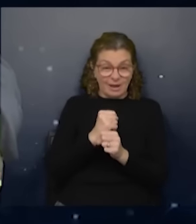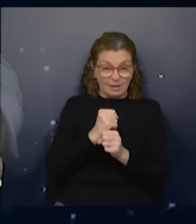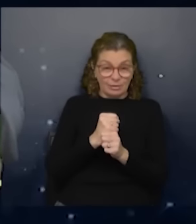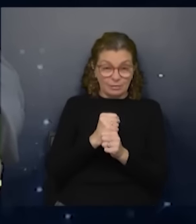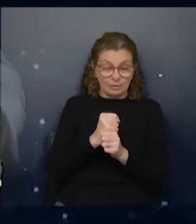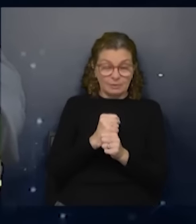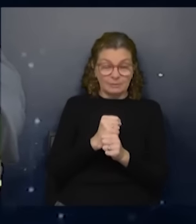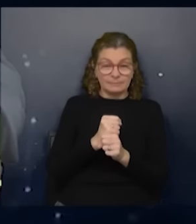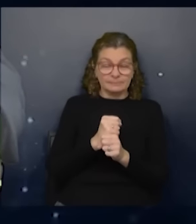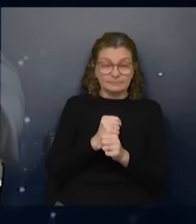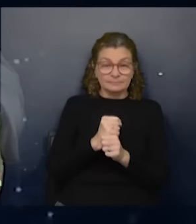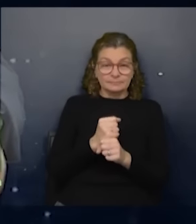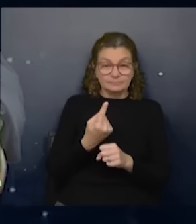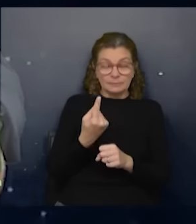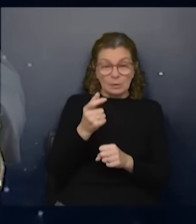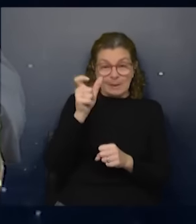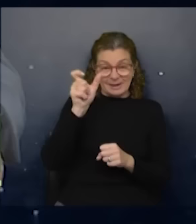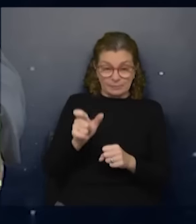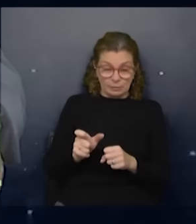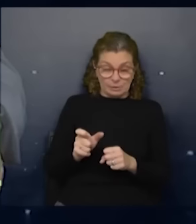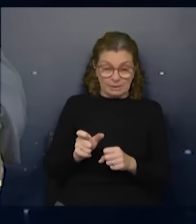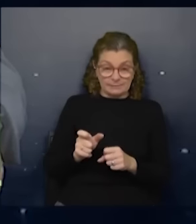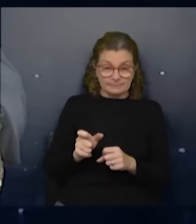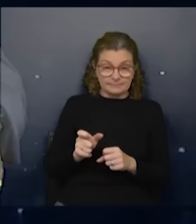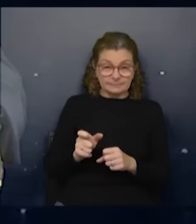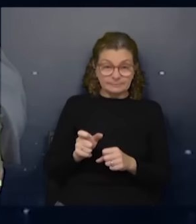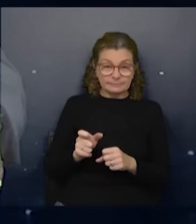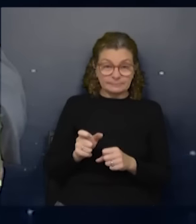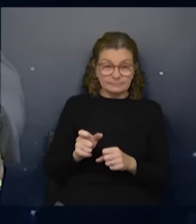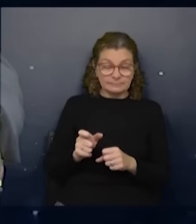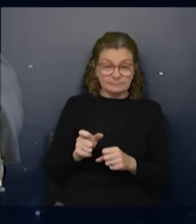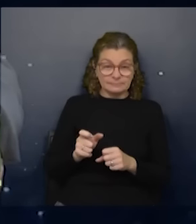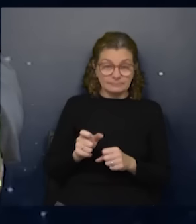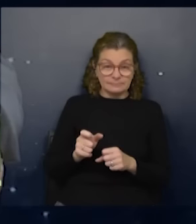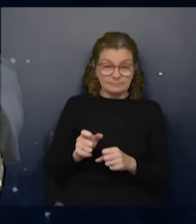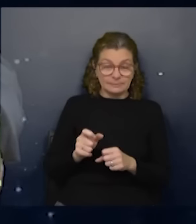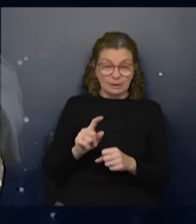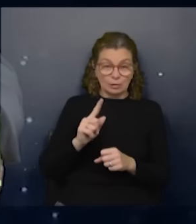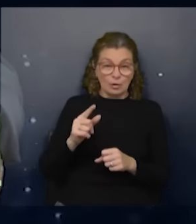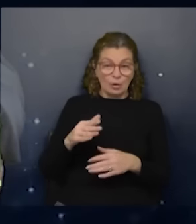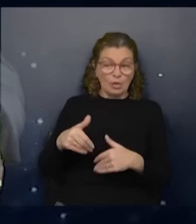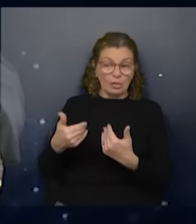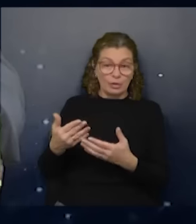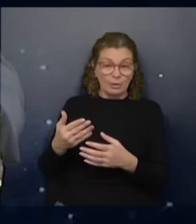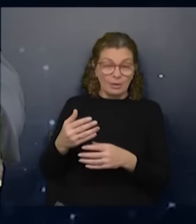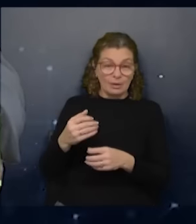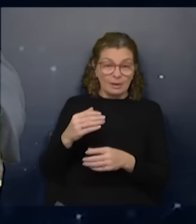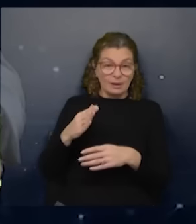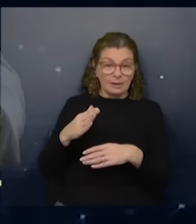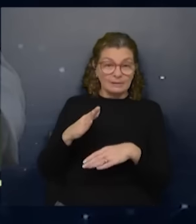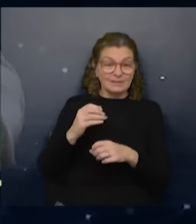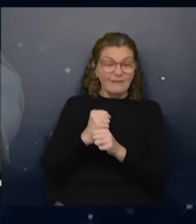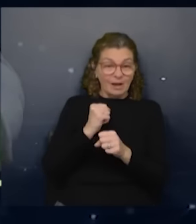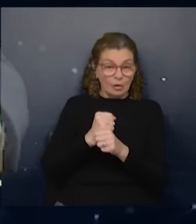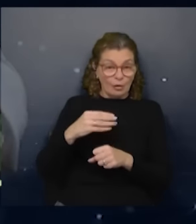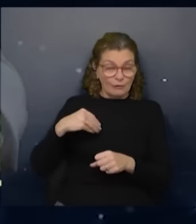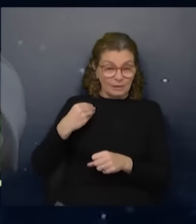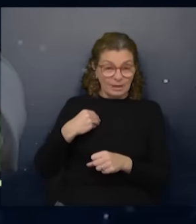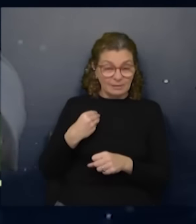de algún funcionario eh que no fue cargo de confianza acá no hubo ni